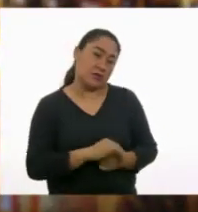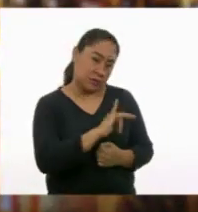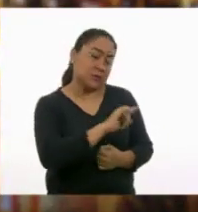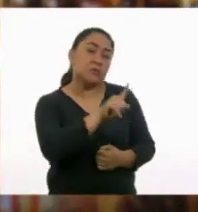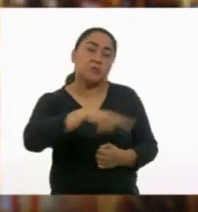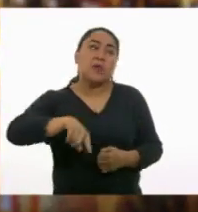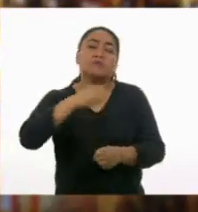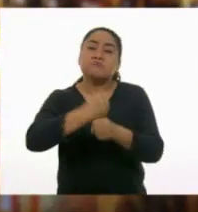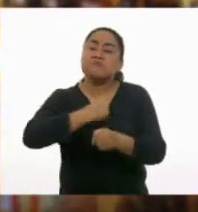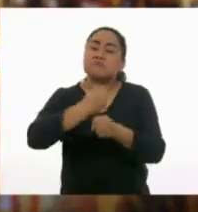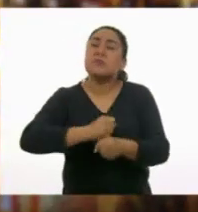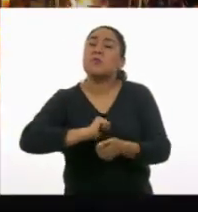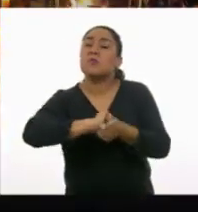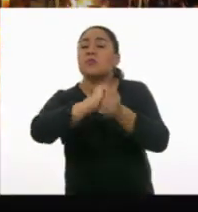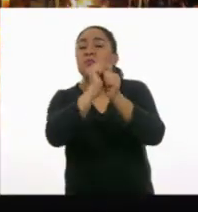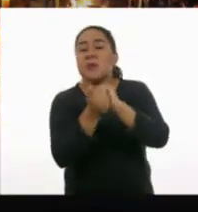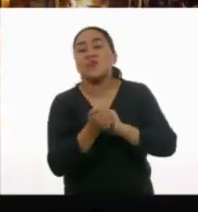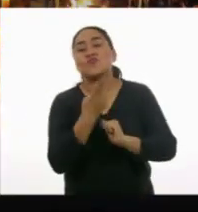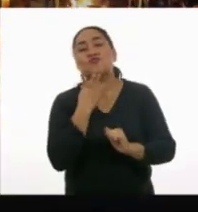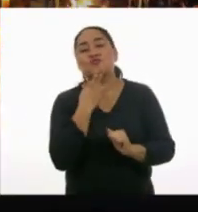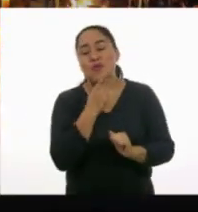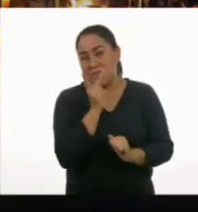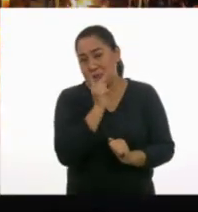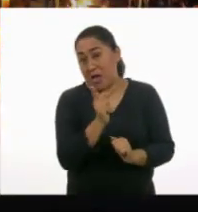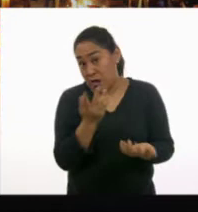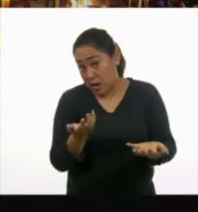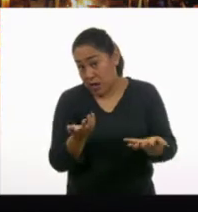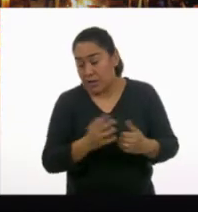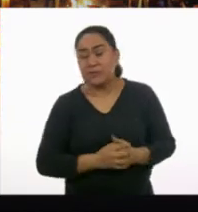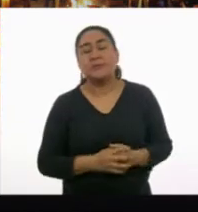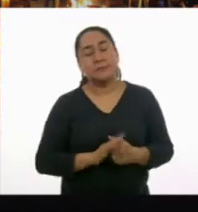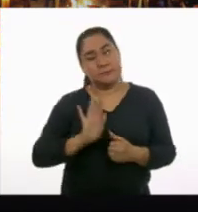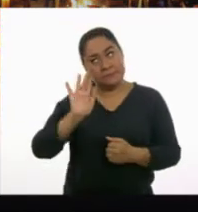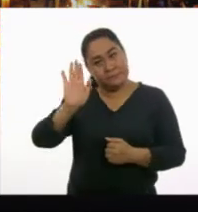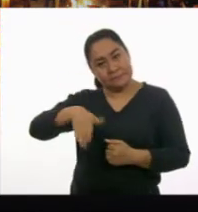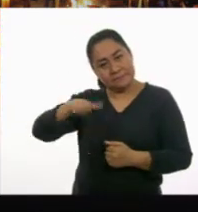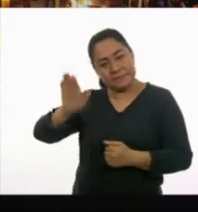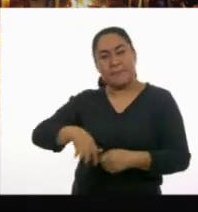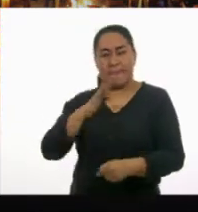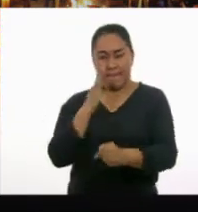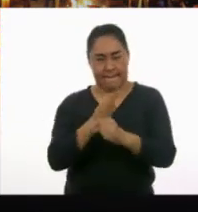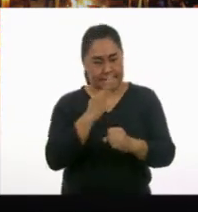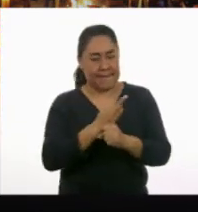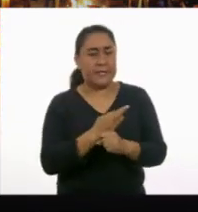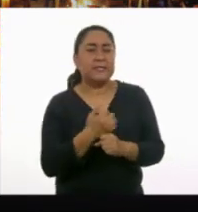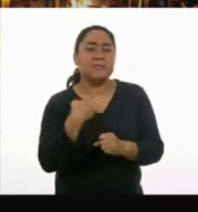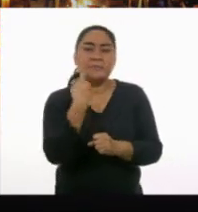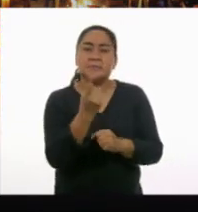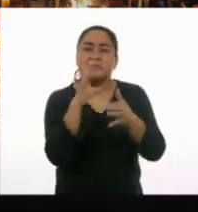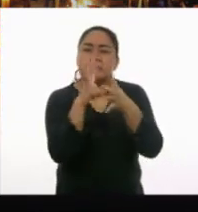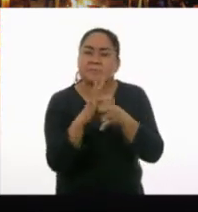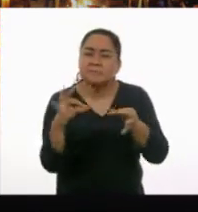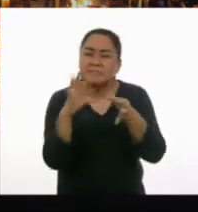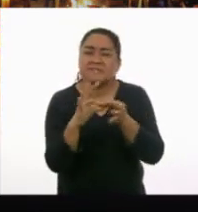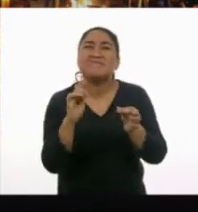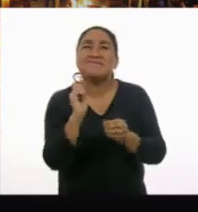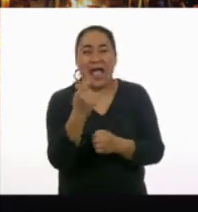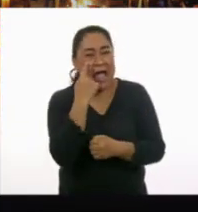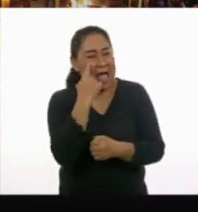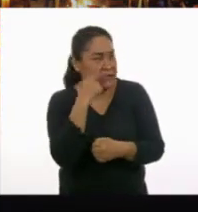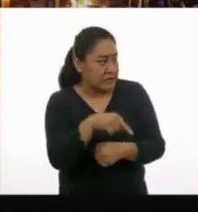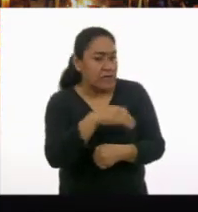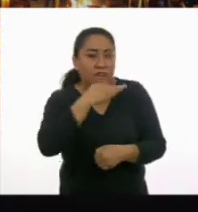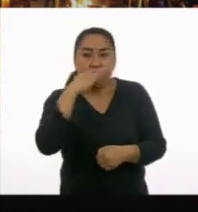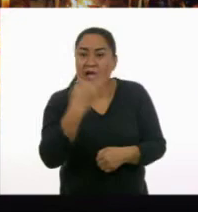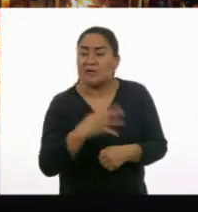uso también. Así es. Ahora, María, te voy a hablar junto con este maravilloso festejo.